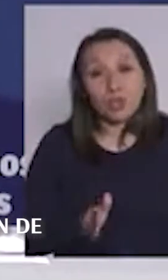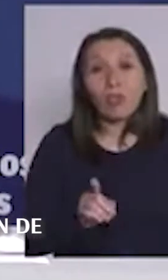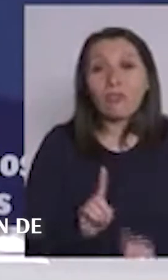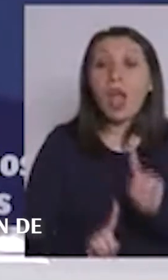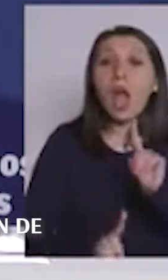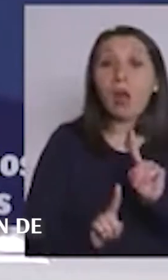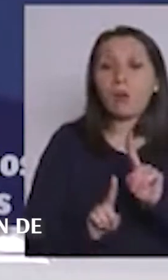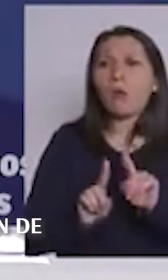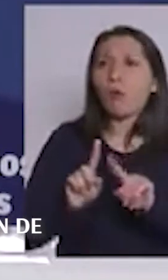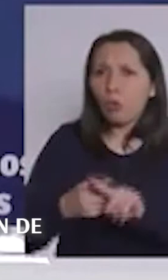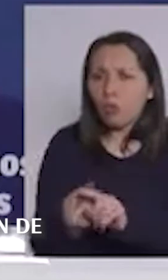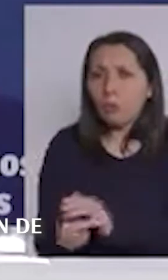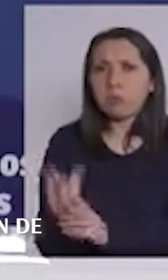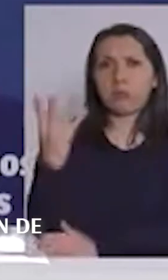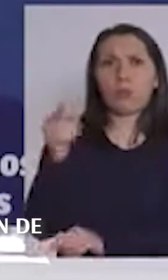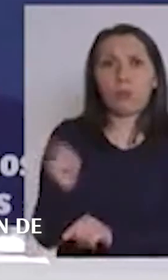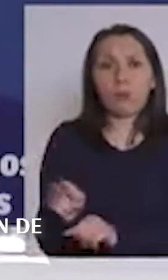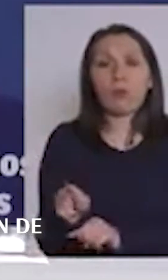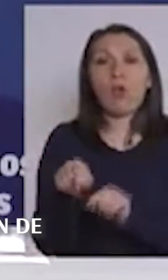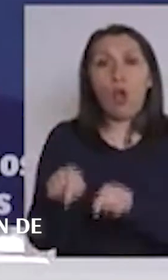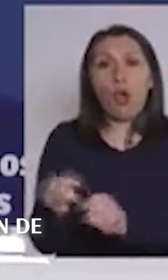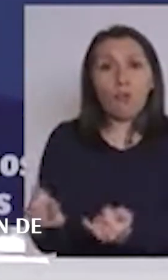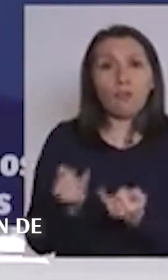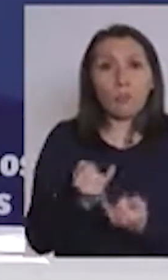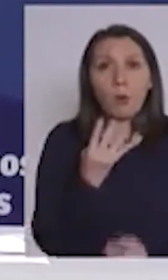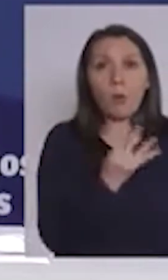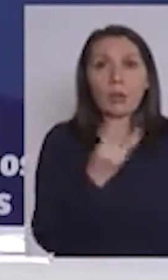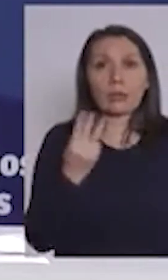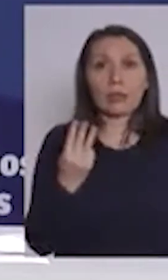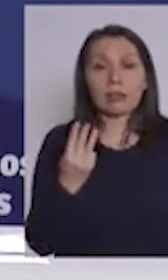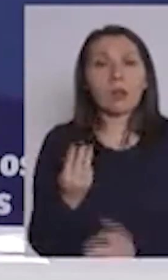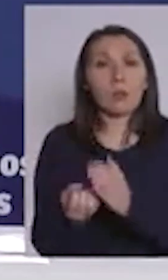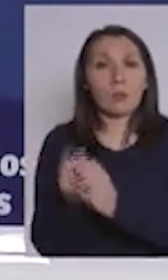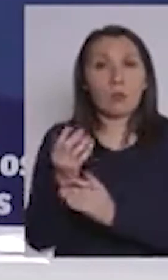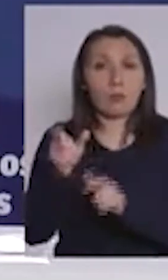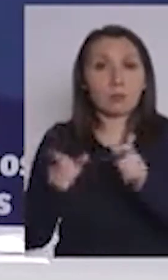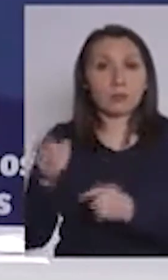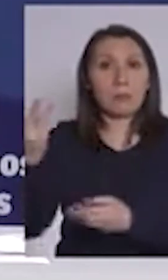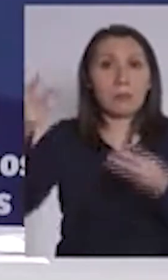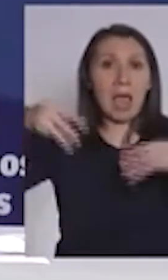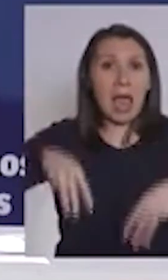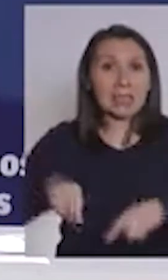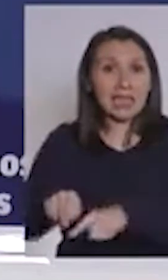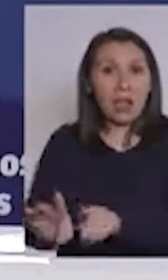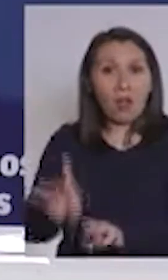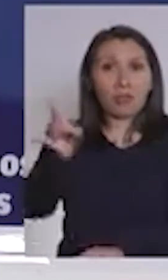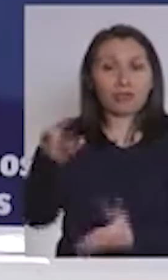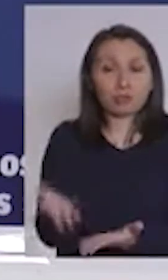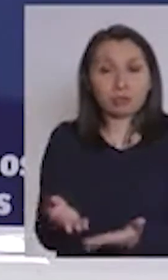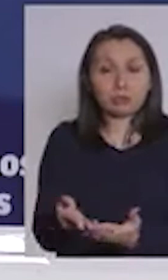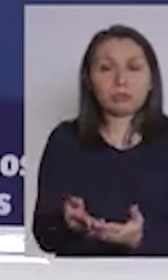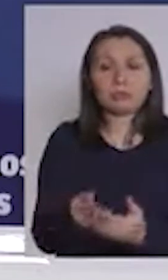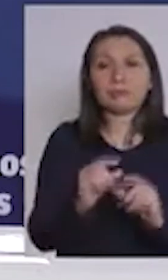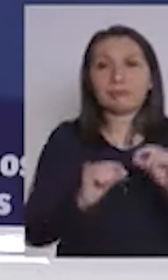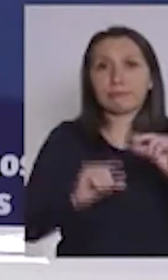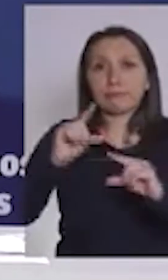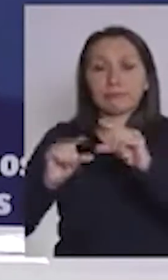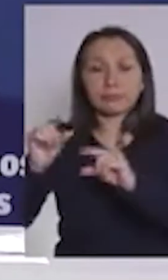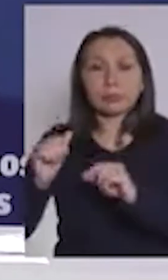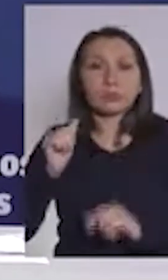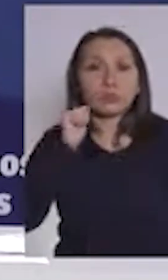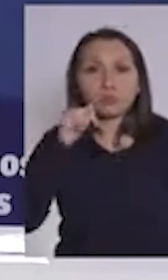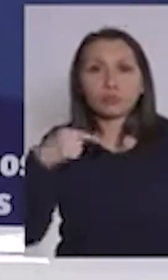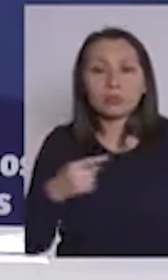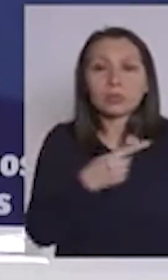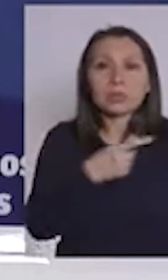casos nuevos hoy día reportamos 43 casos nuevos y tenemos una variación de casos nuevos